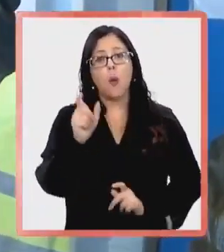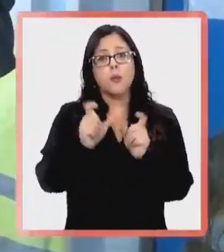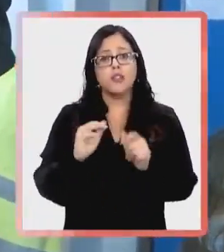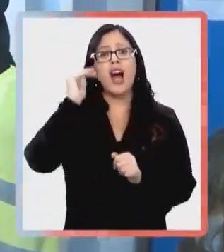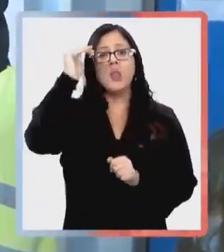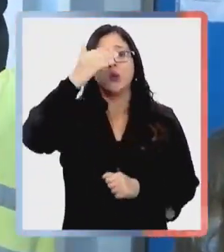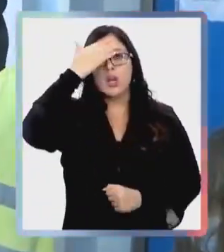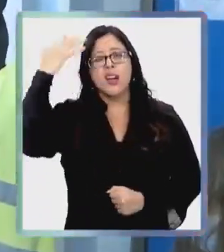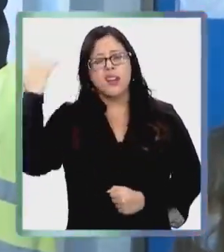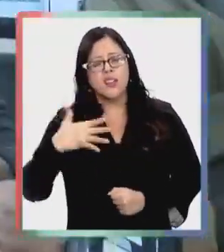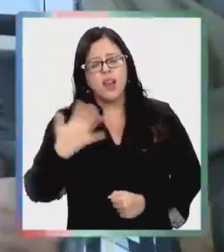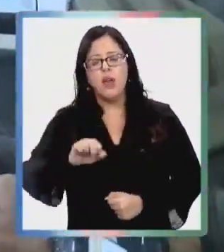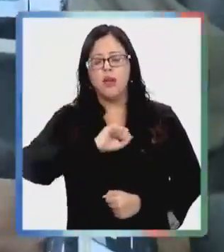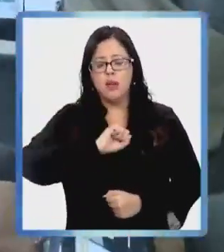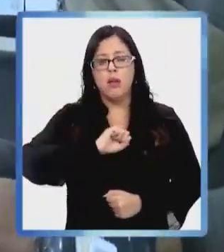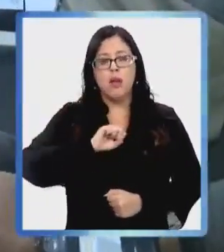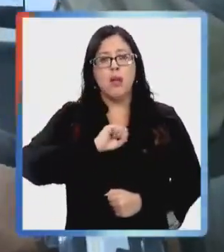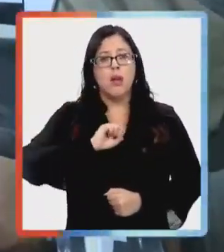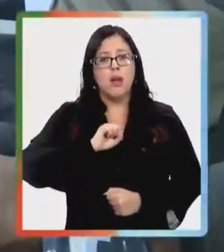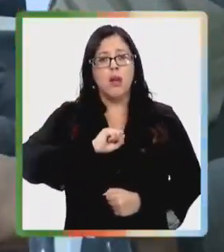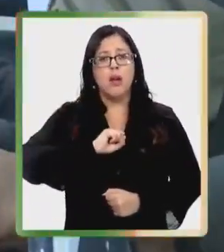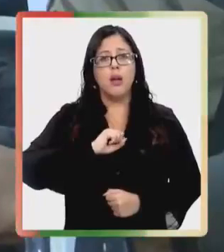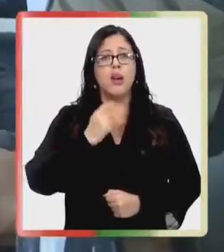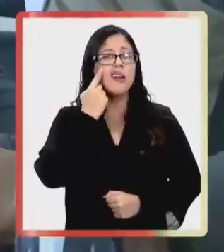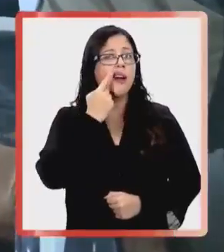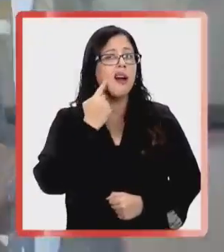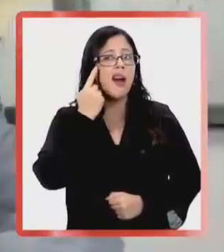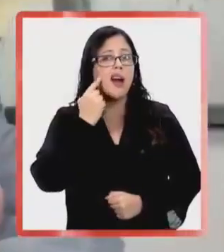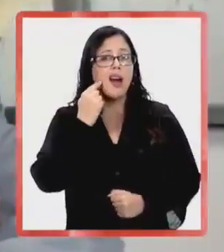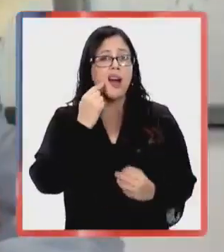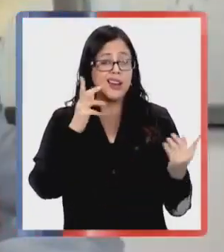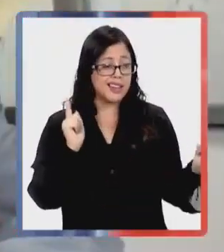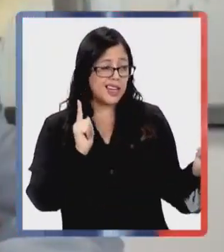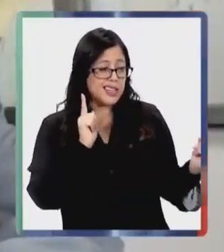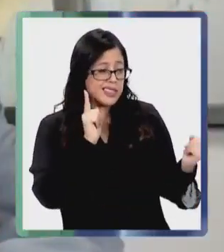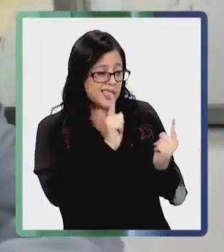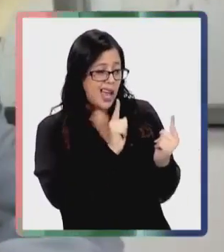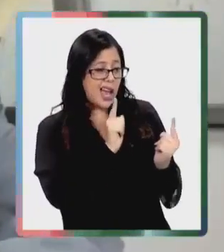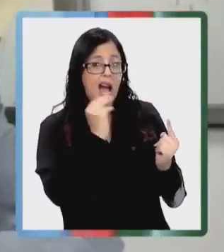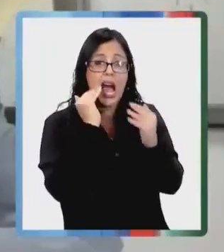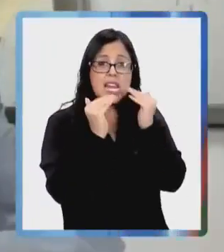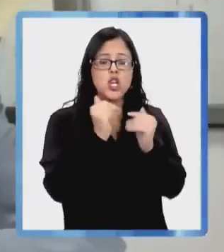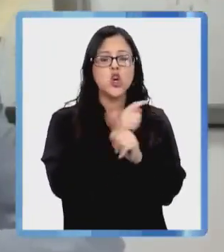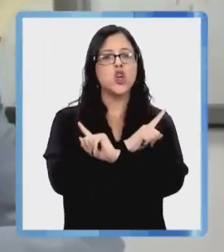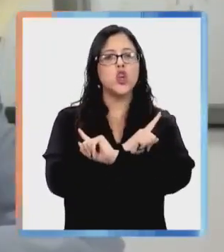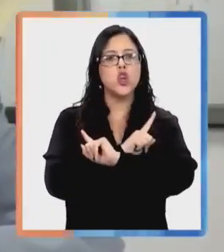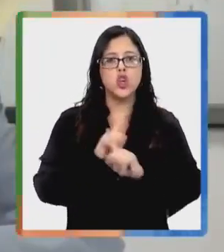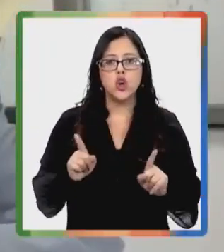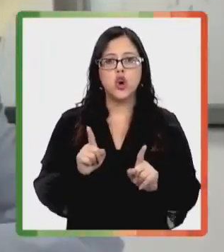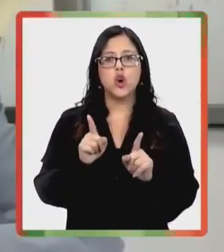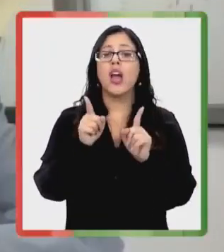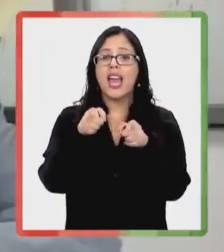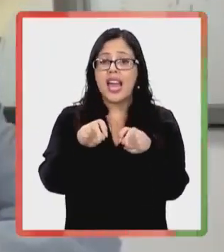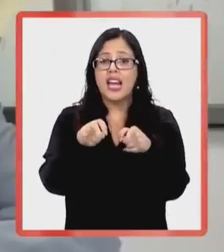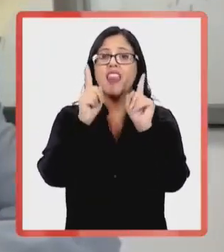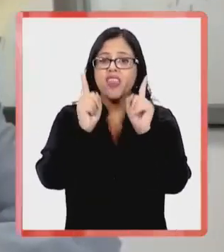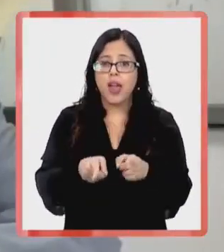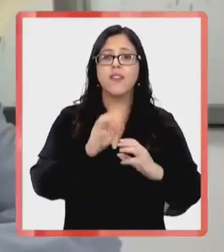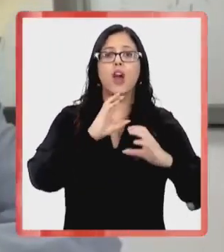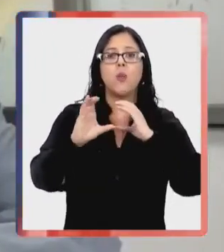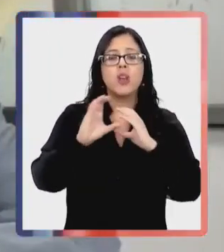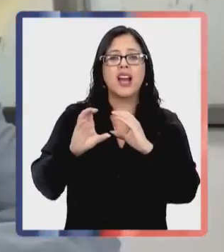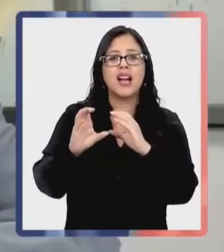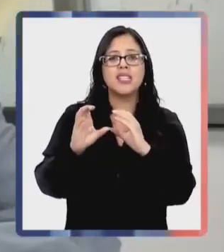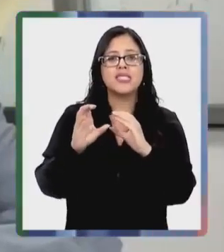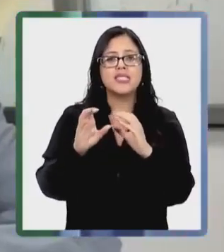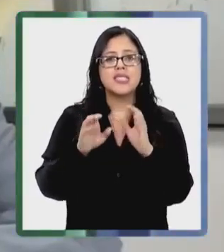tengan fiebre, tos, romadizo, no se acerquen a los niños pequeños, sobre todo si son prematuros. Todo eso debió haberse comunicado en forma